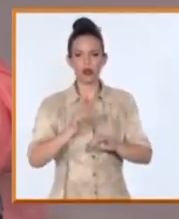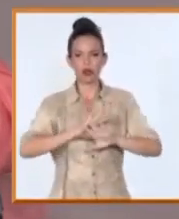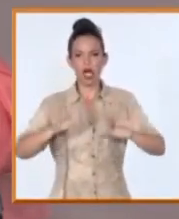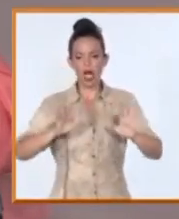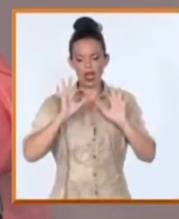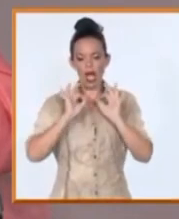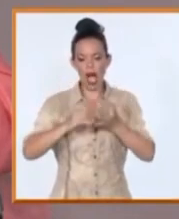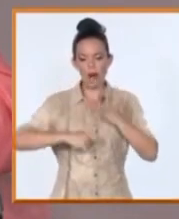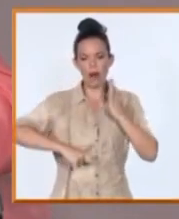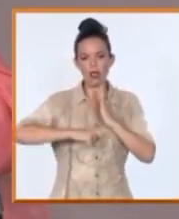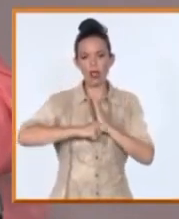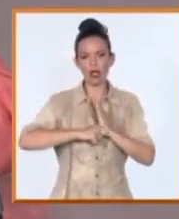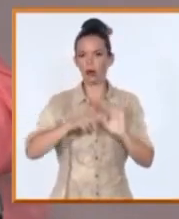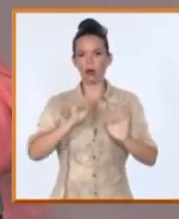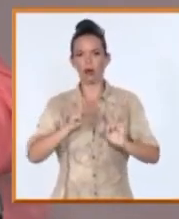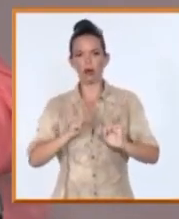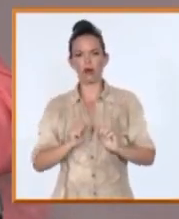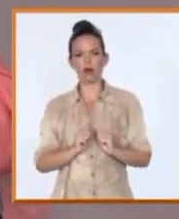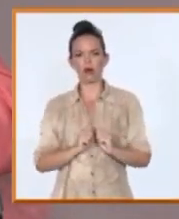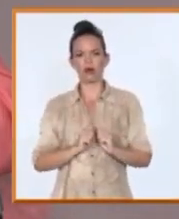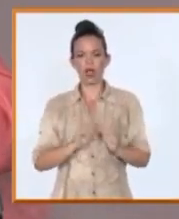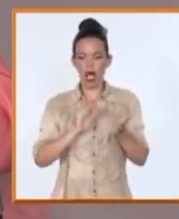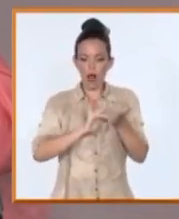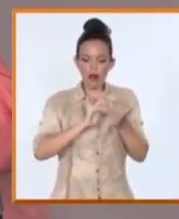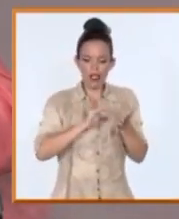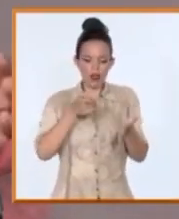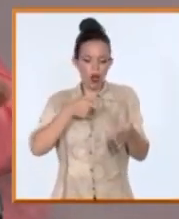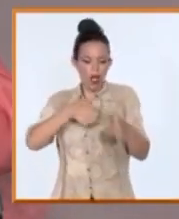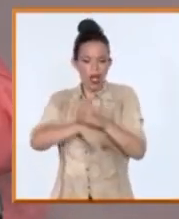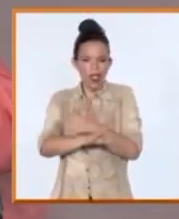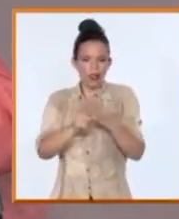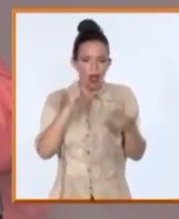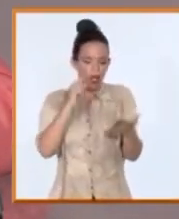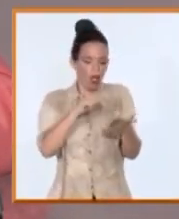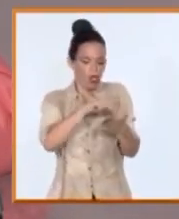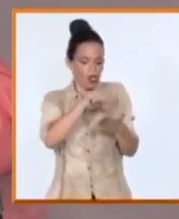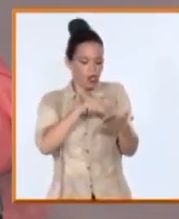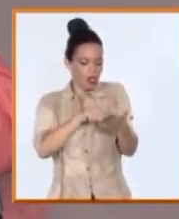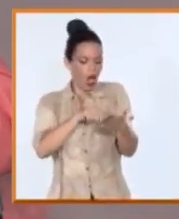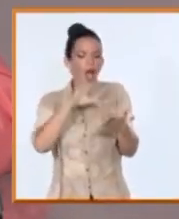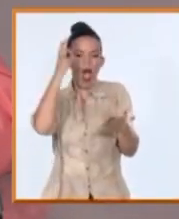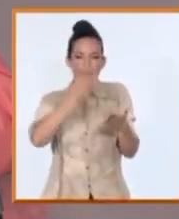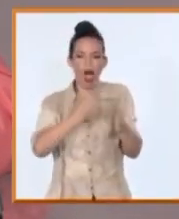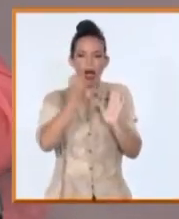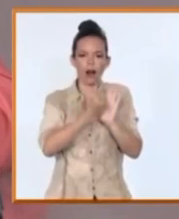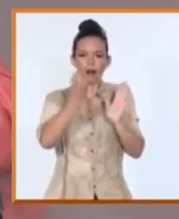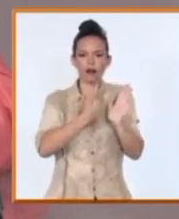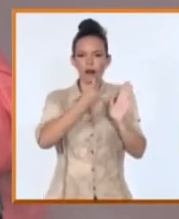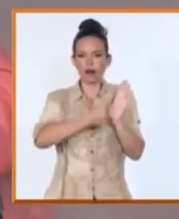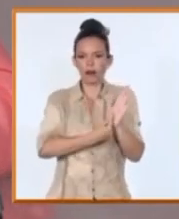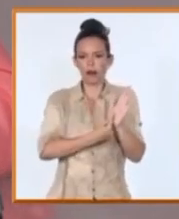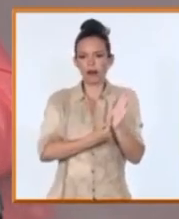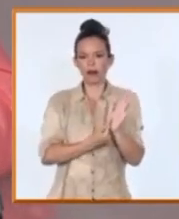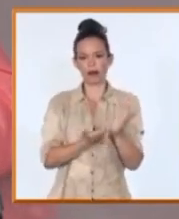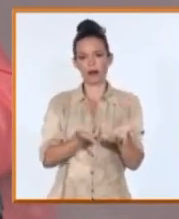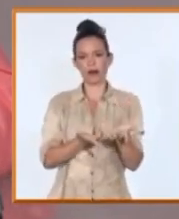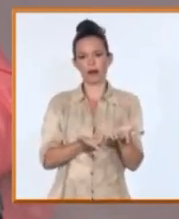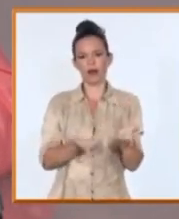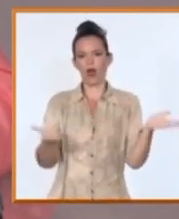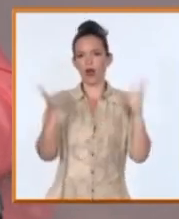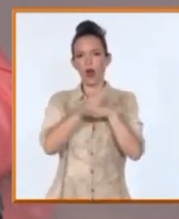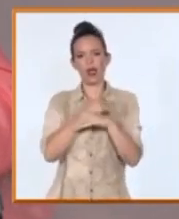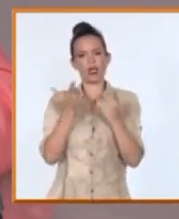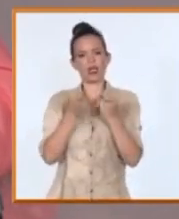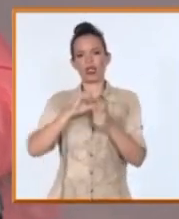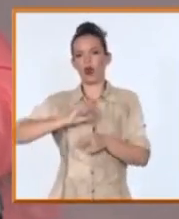aplicación ellos puedan confirmar y ahorrar tiempo en la cola que se realiza en las terminales también